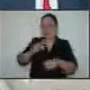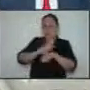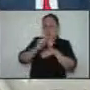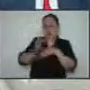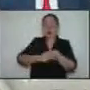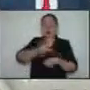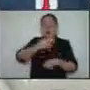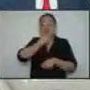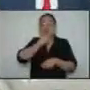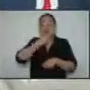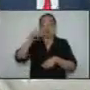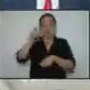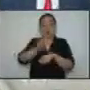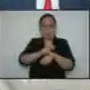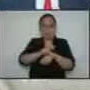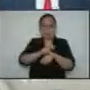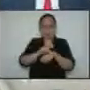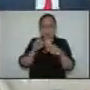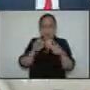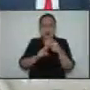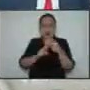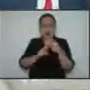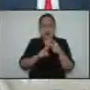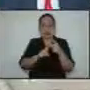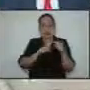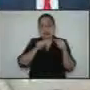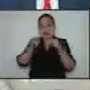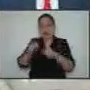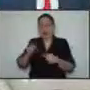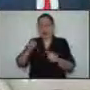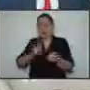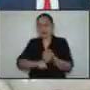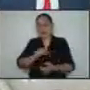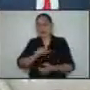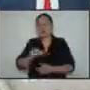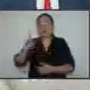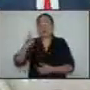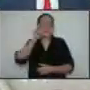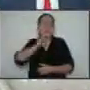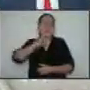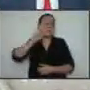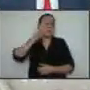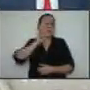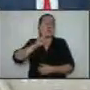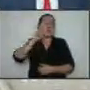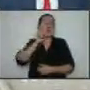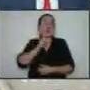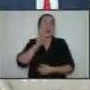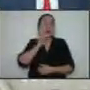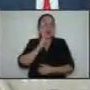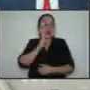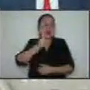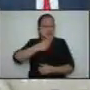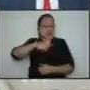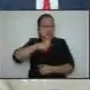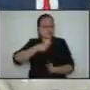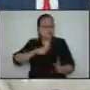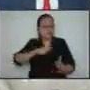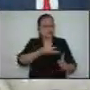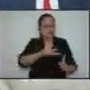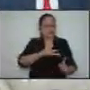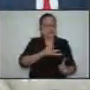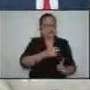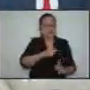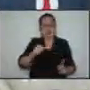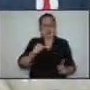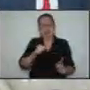un país en donde a las mujeres se nos etiqueta de mil maneras, y esta es una más. Así